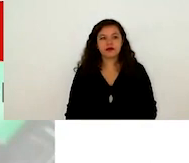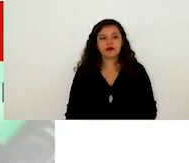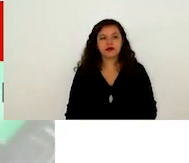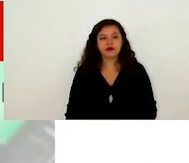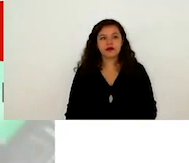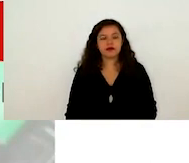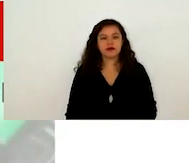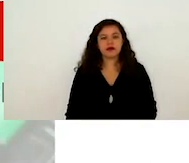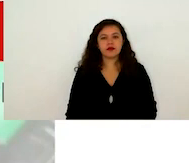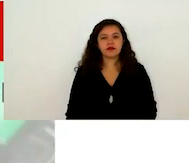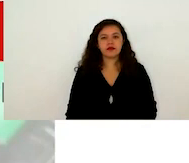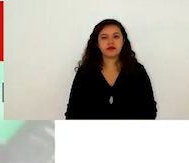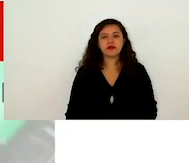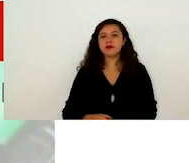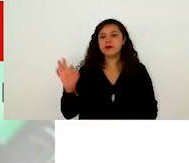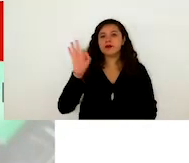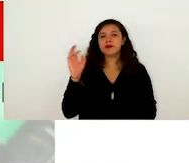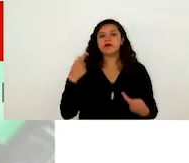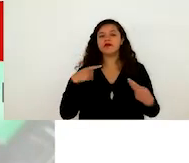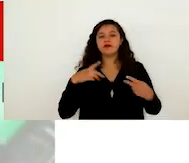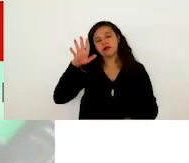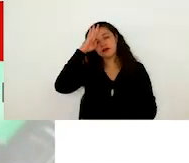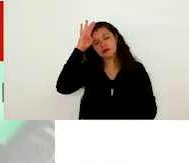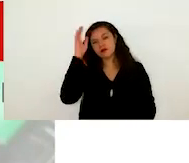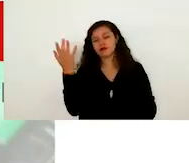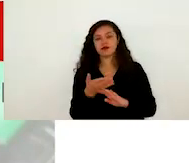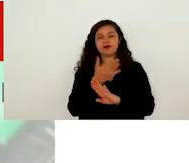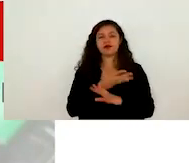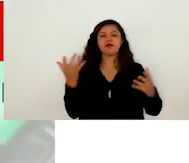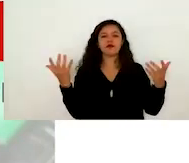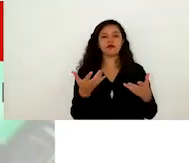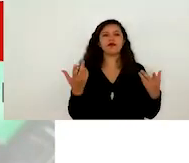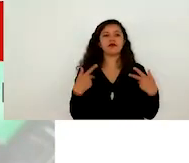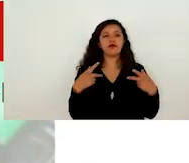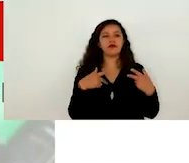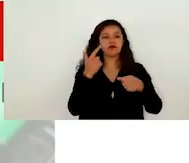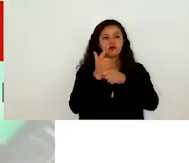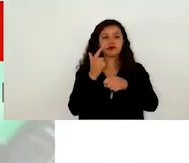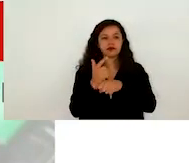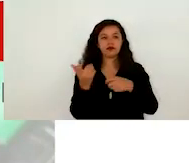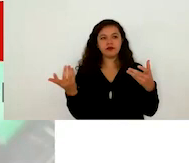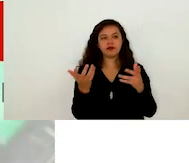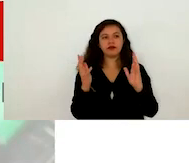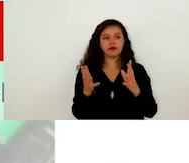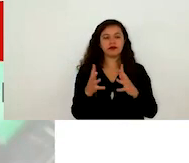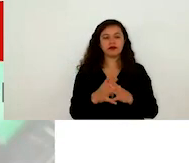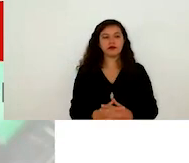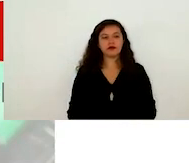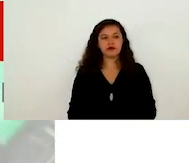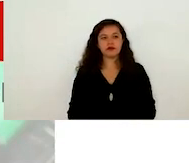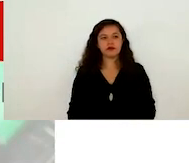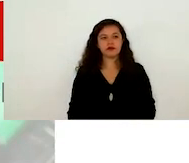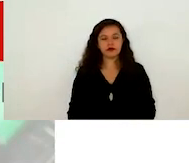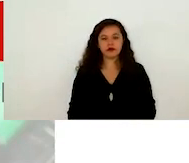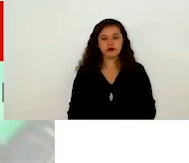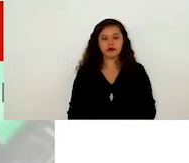quizá algunos de ustedes de pensando y esto para que nos sirve para que ustedes identifique precisamente si la información